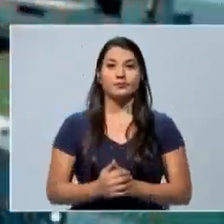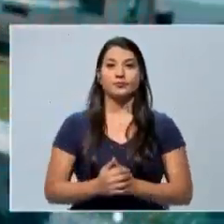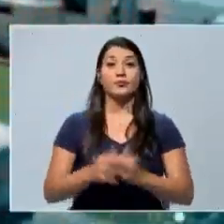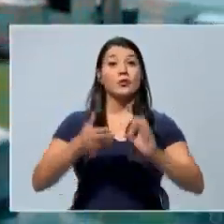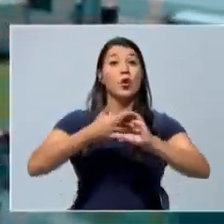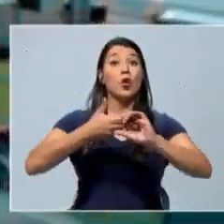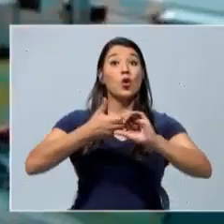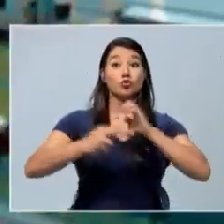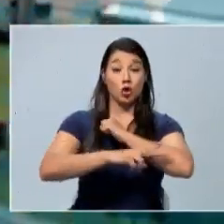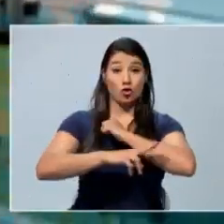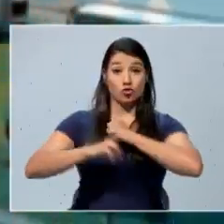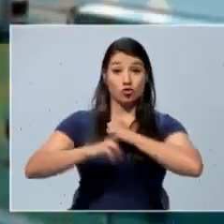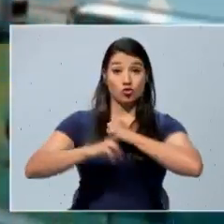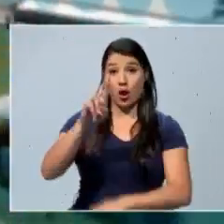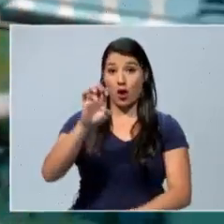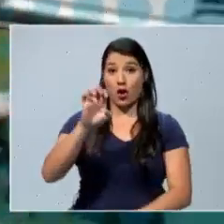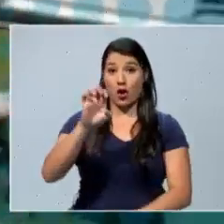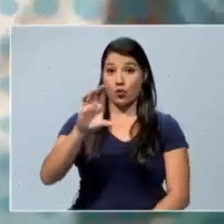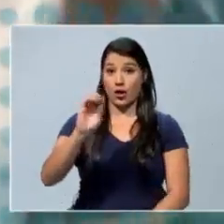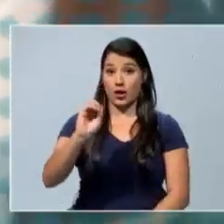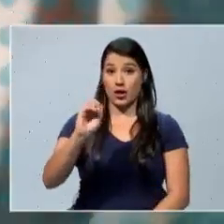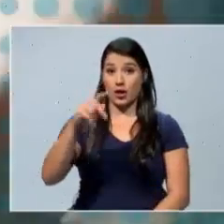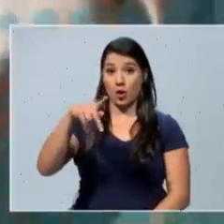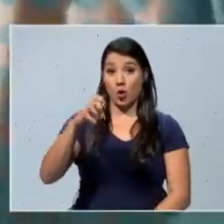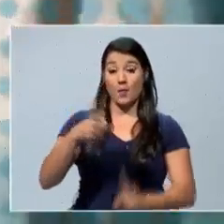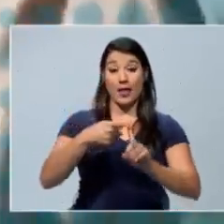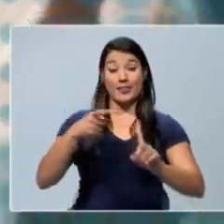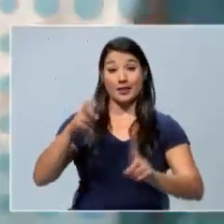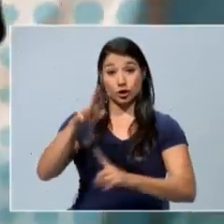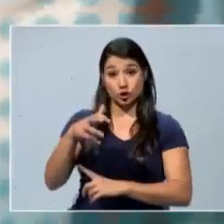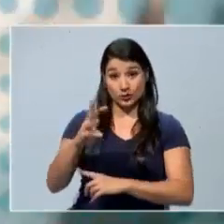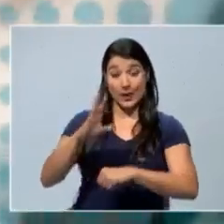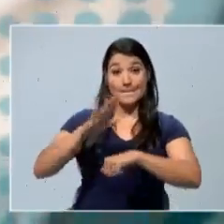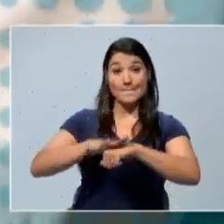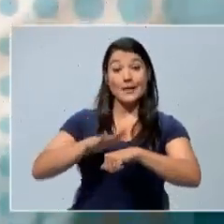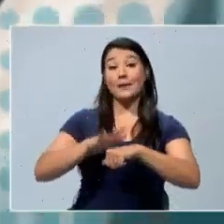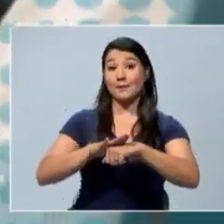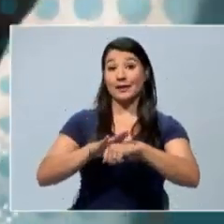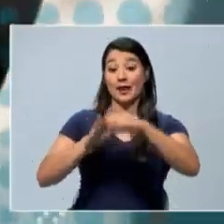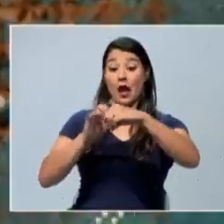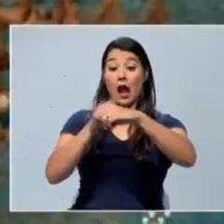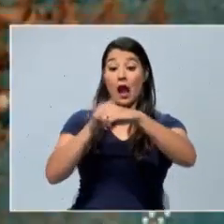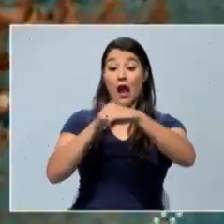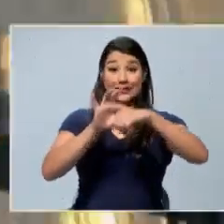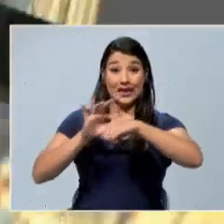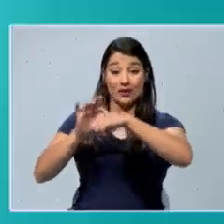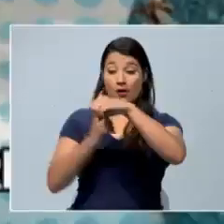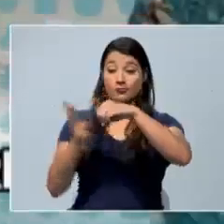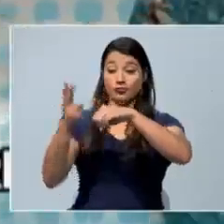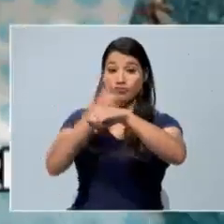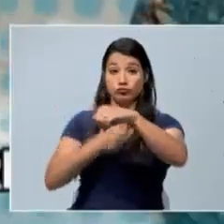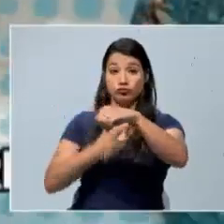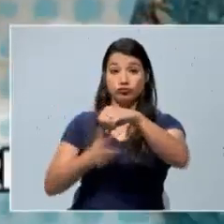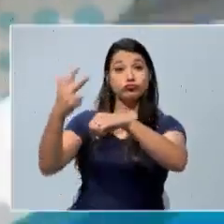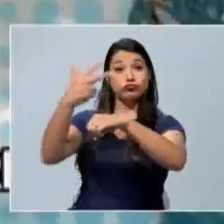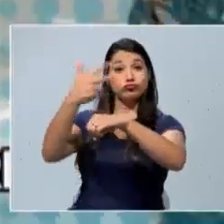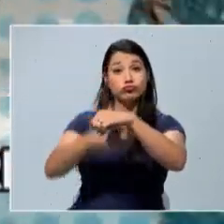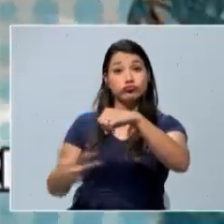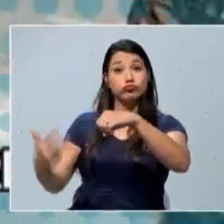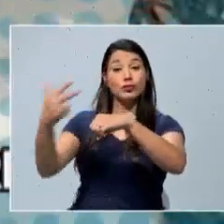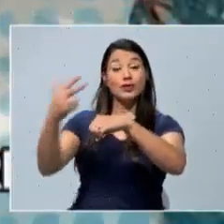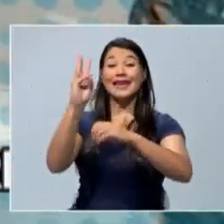le han robado a Recope desde el 2016 permitiría darle 3.600 vueltas al mundo en carro.